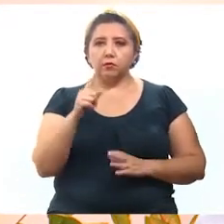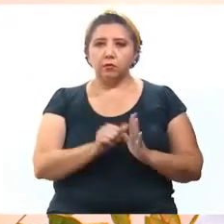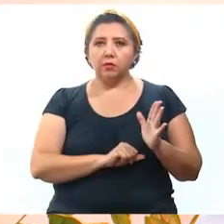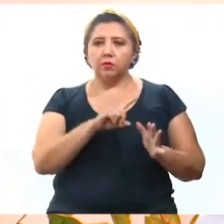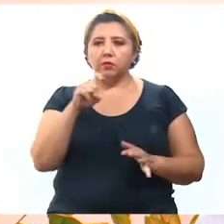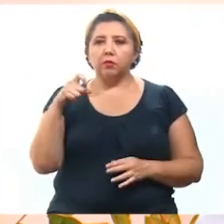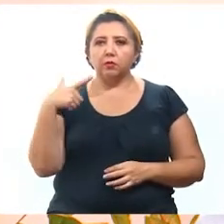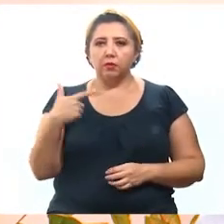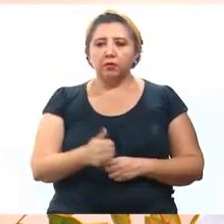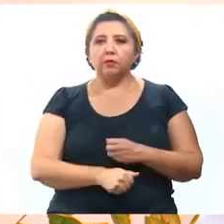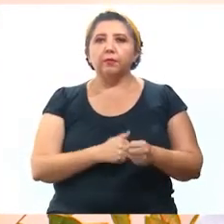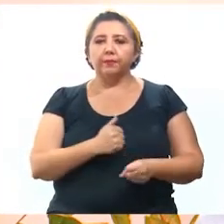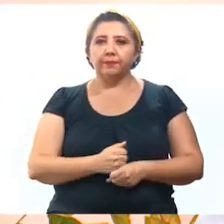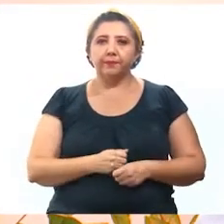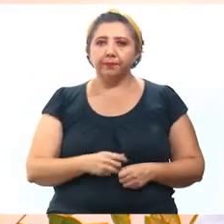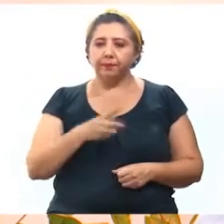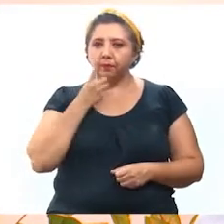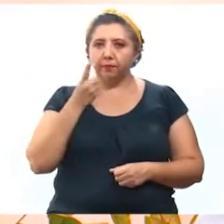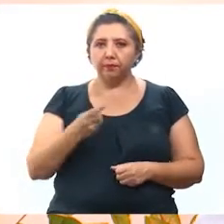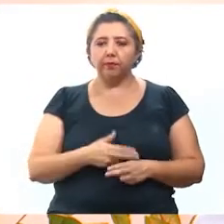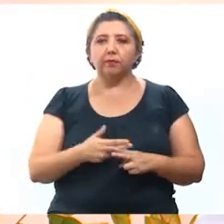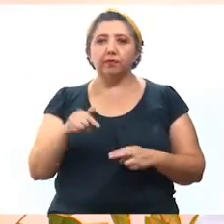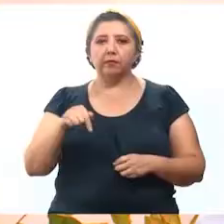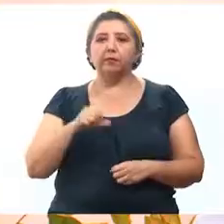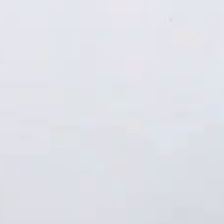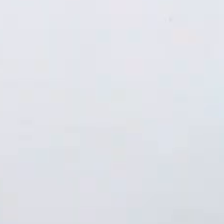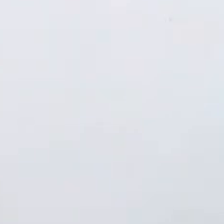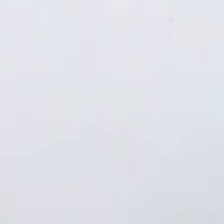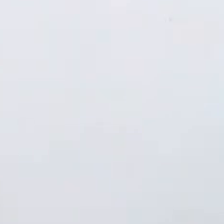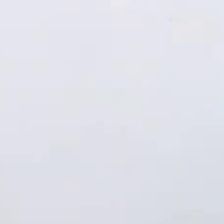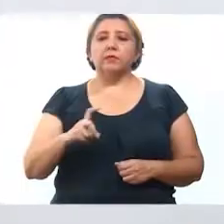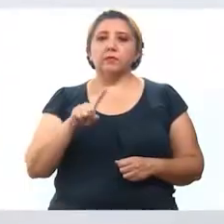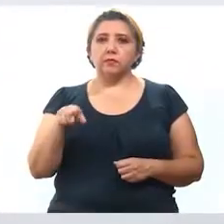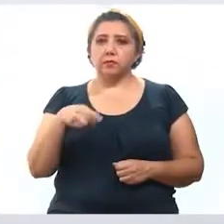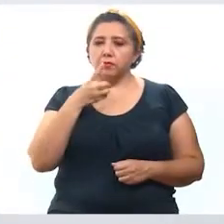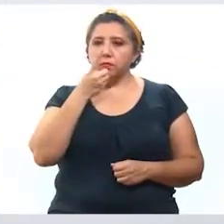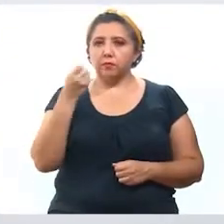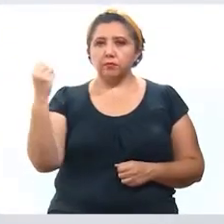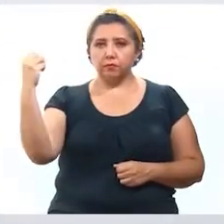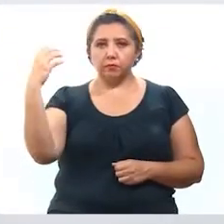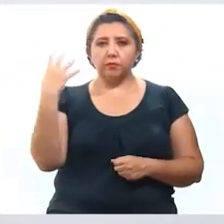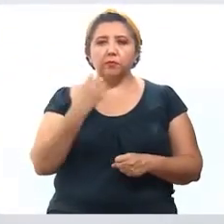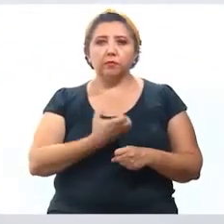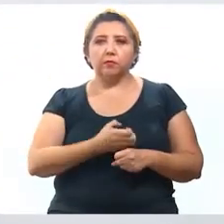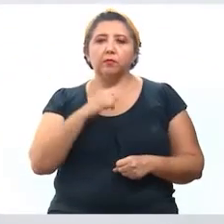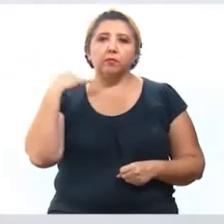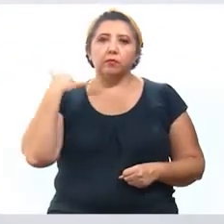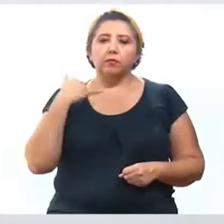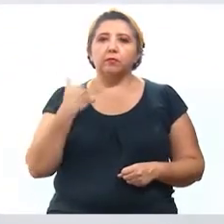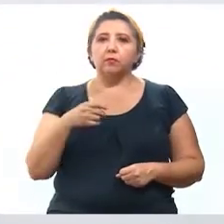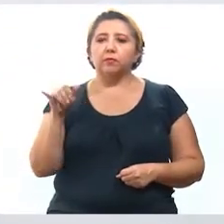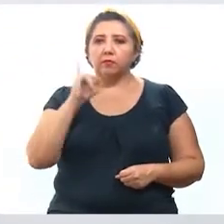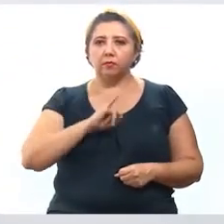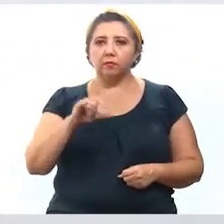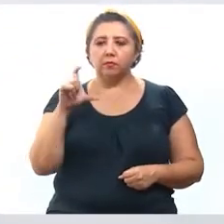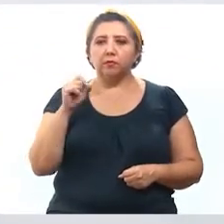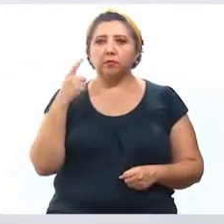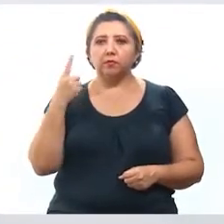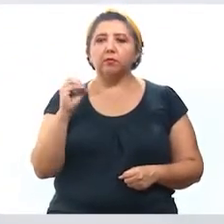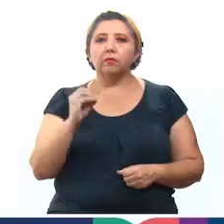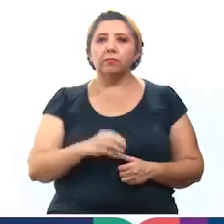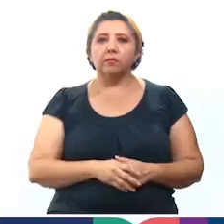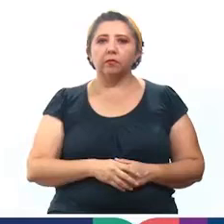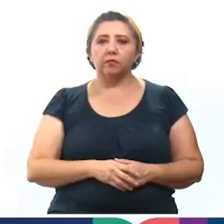de 1 mes a 107 años. Hasta aquí el reporte, secretario. Estos son los indicadores del semáforo estatal de Yucatán este jueves 21 de